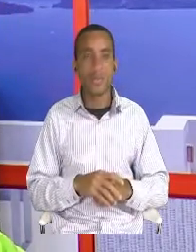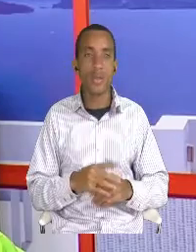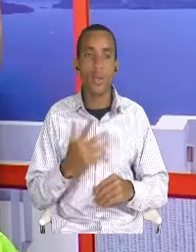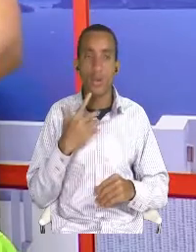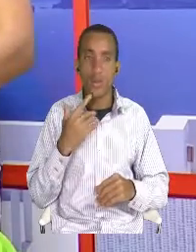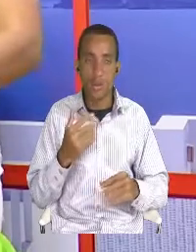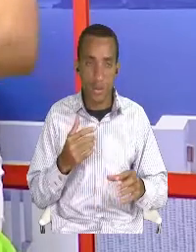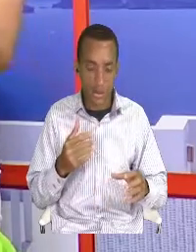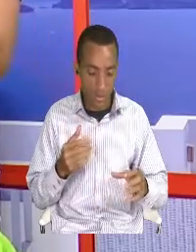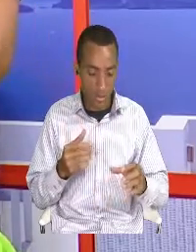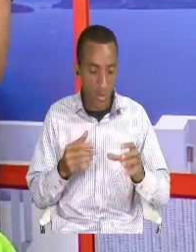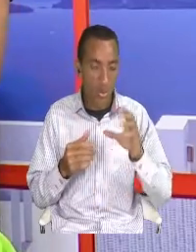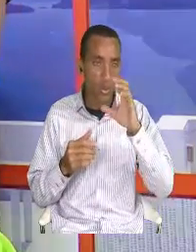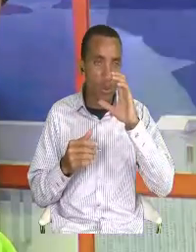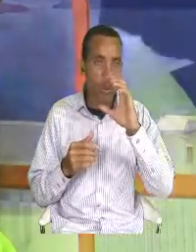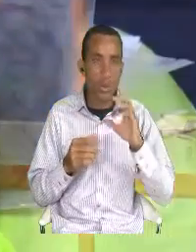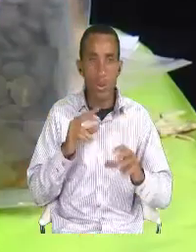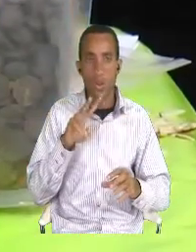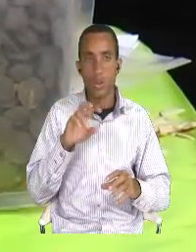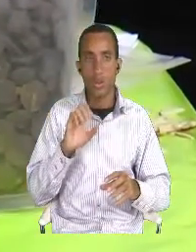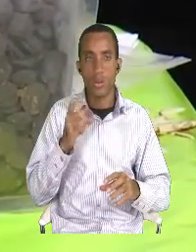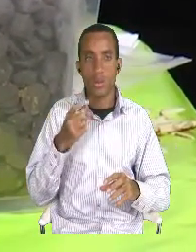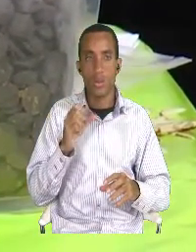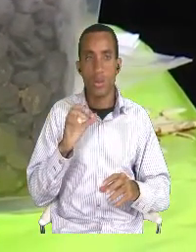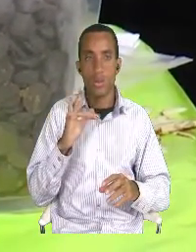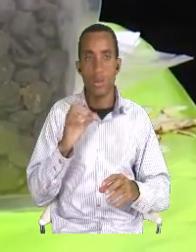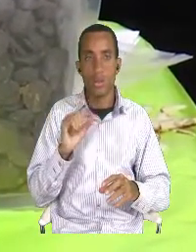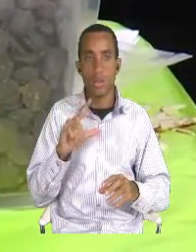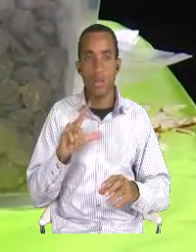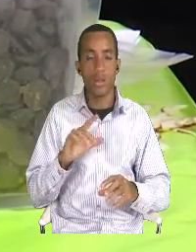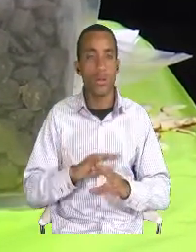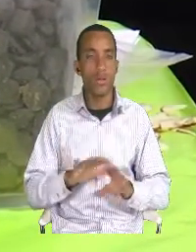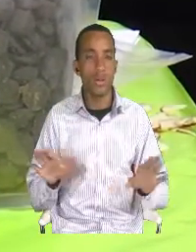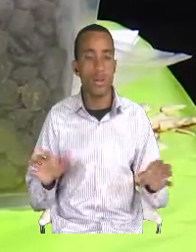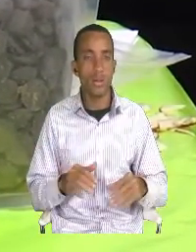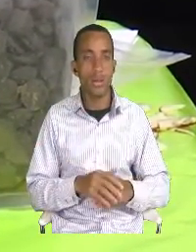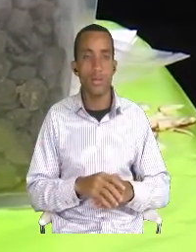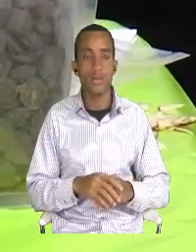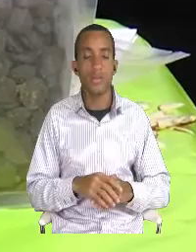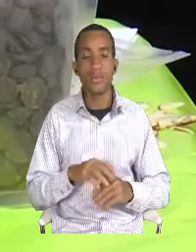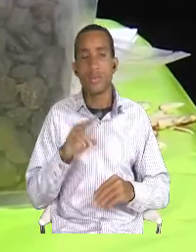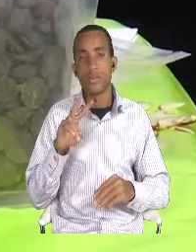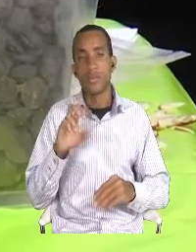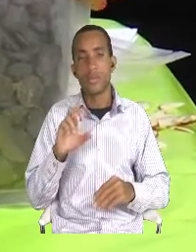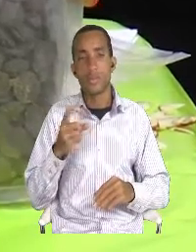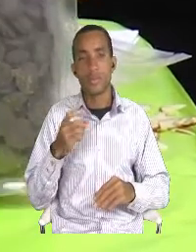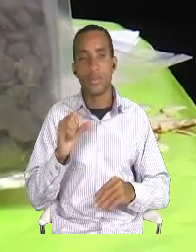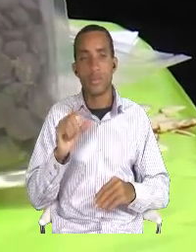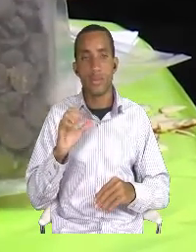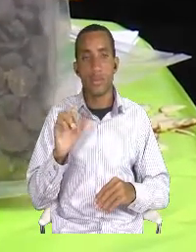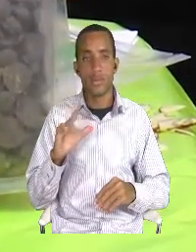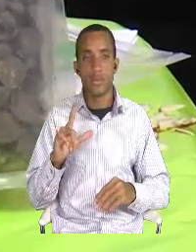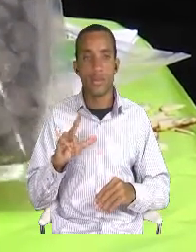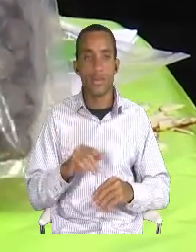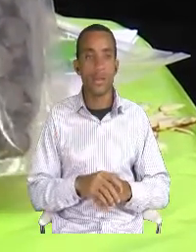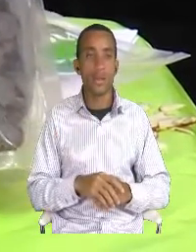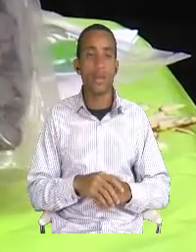bebida, igual, cualquier persona puede tomar su bebida láctea de preferencia, sea bebida vegetal o sea bebida láctea. Yo más o menos